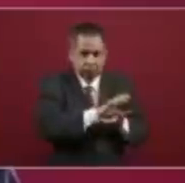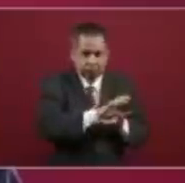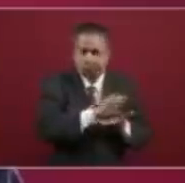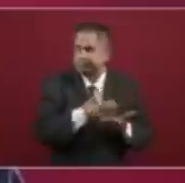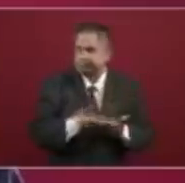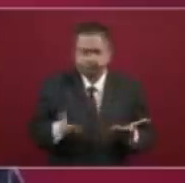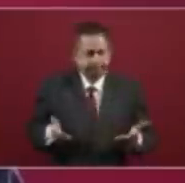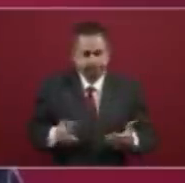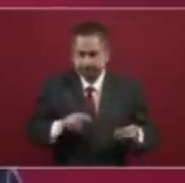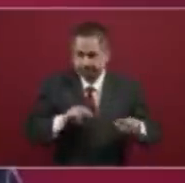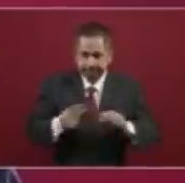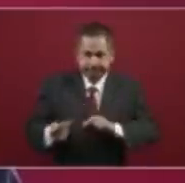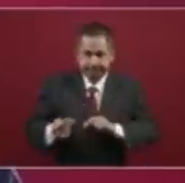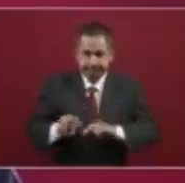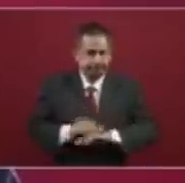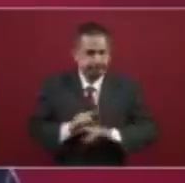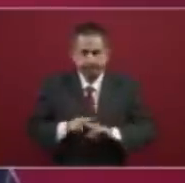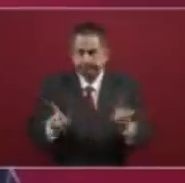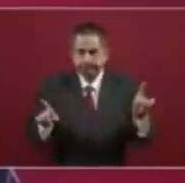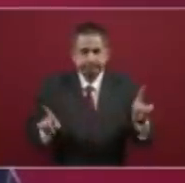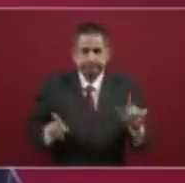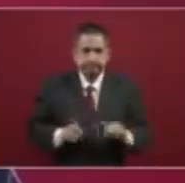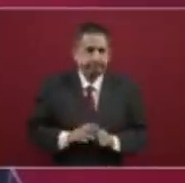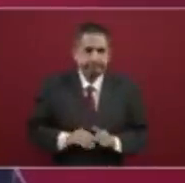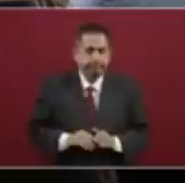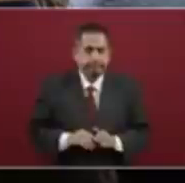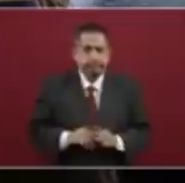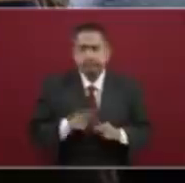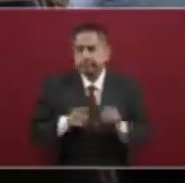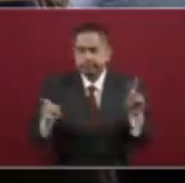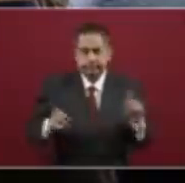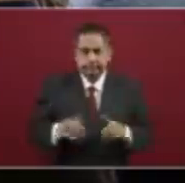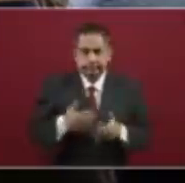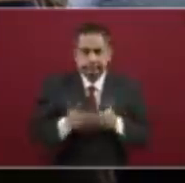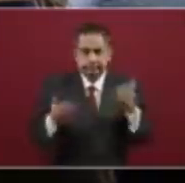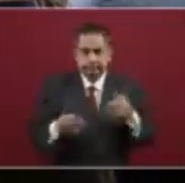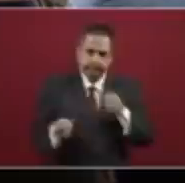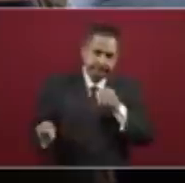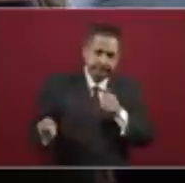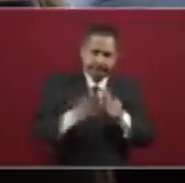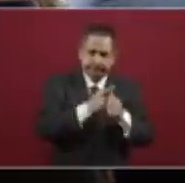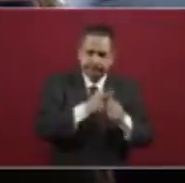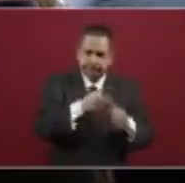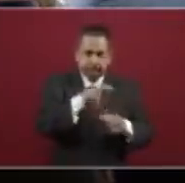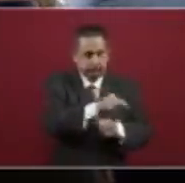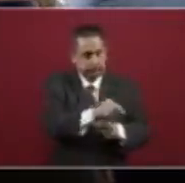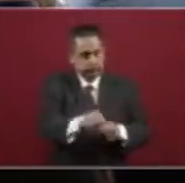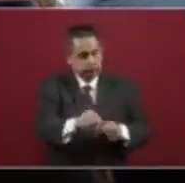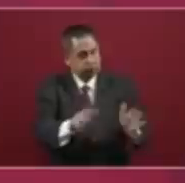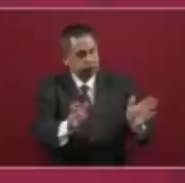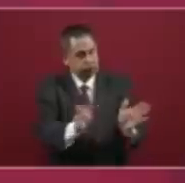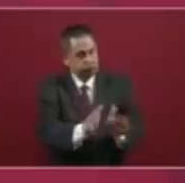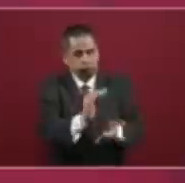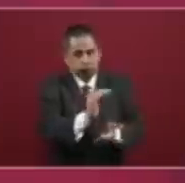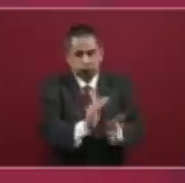es distinto. Ahora primero los